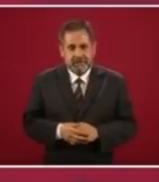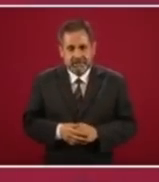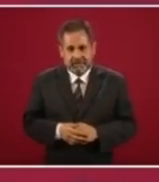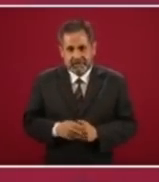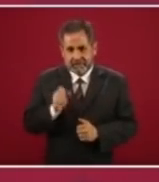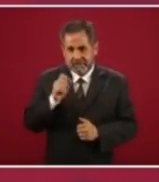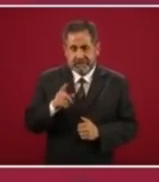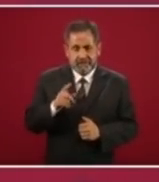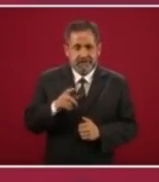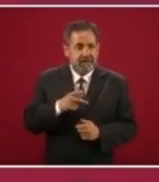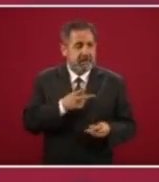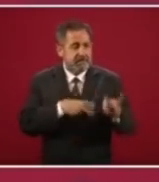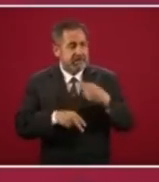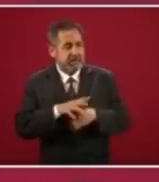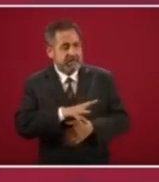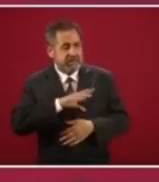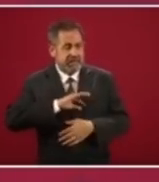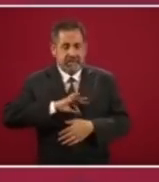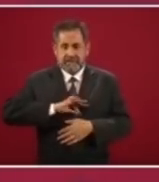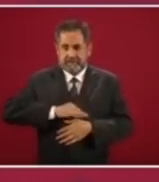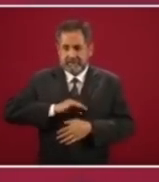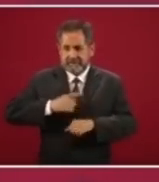se producen enfermedades